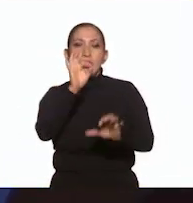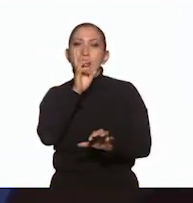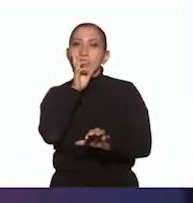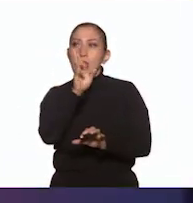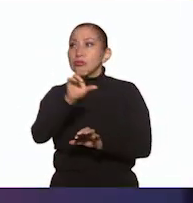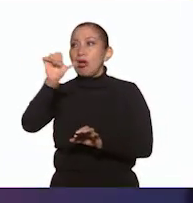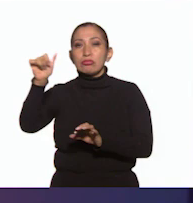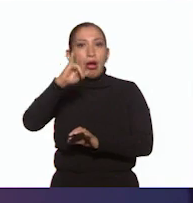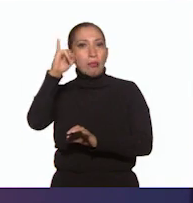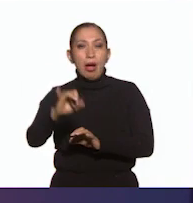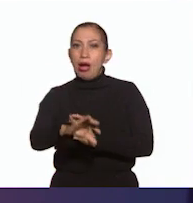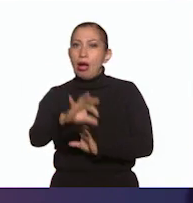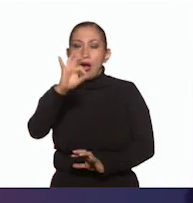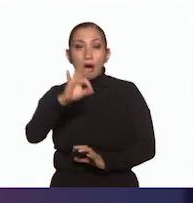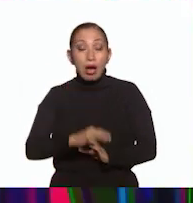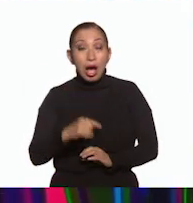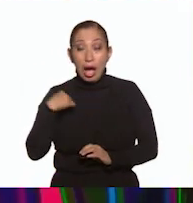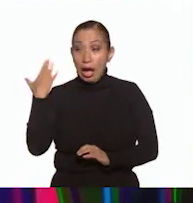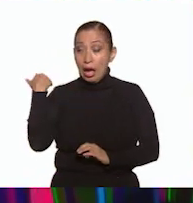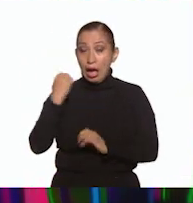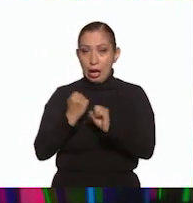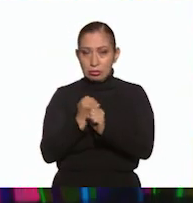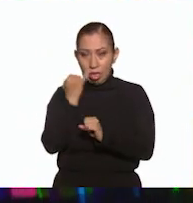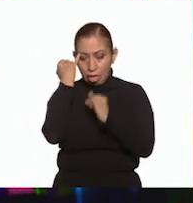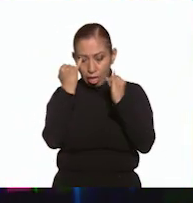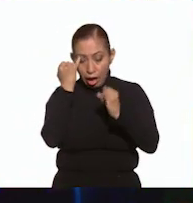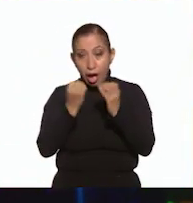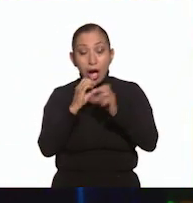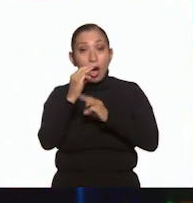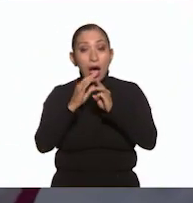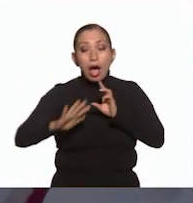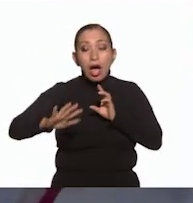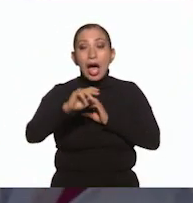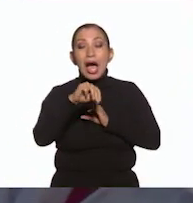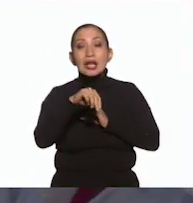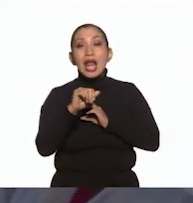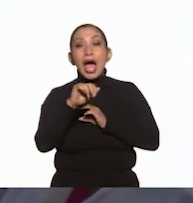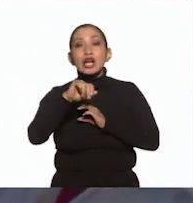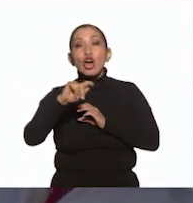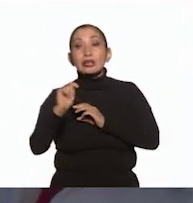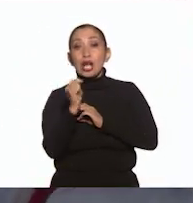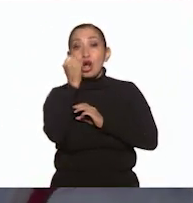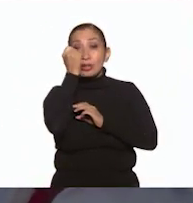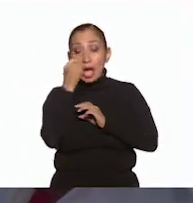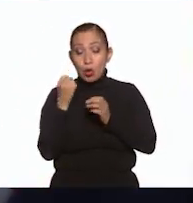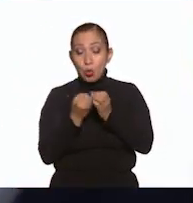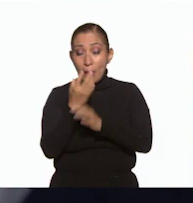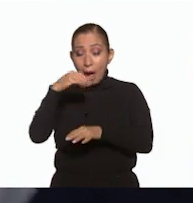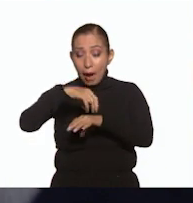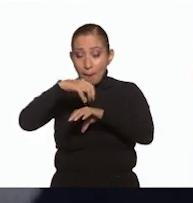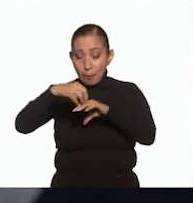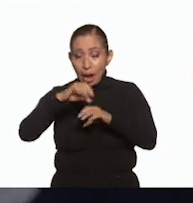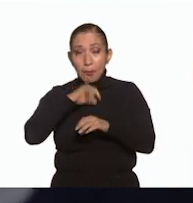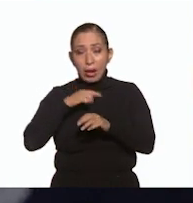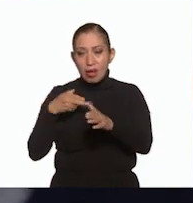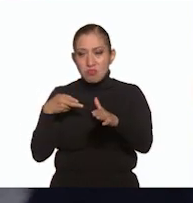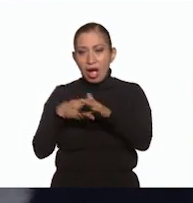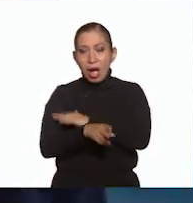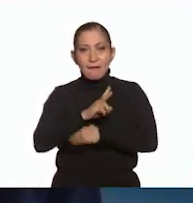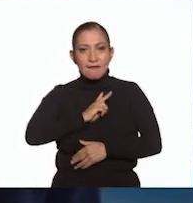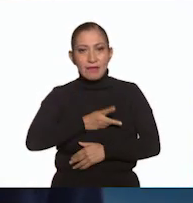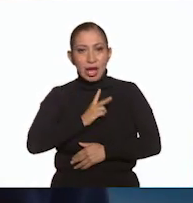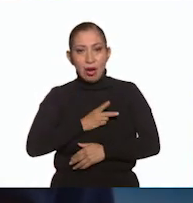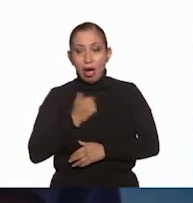nadie más había encontrado. Hace unos años, innovamos en el mundo de la nanotecnología, creando una nueva molécula capaz de matar